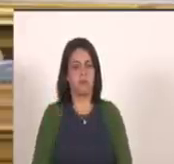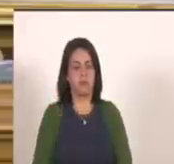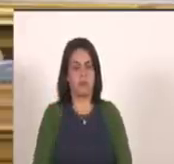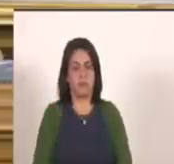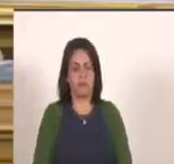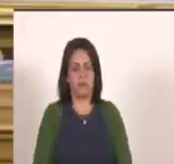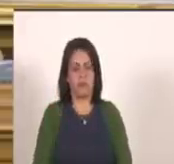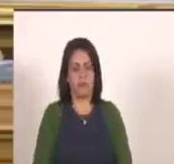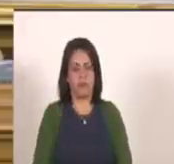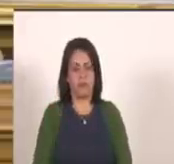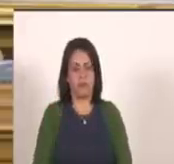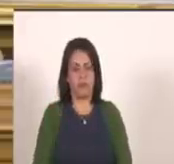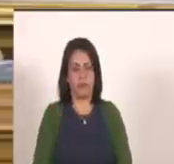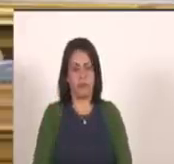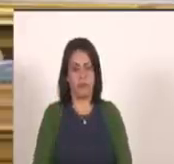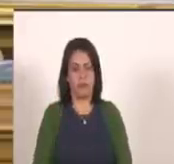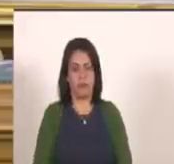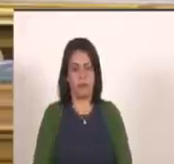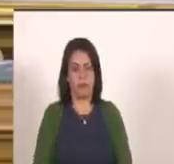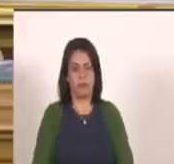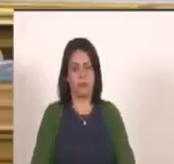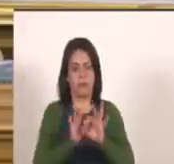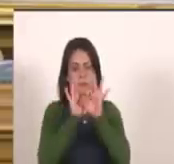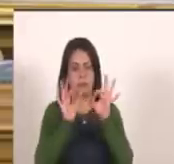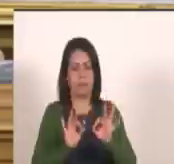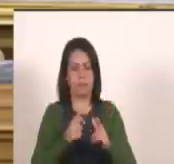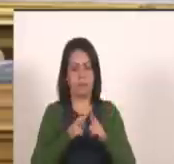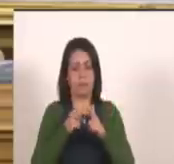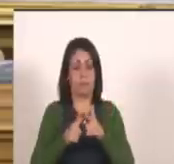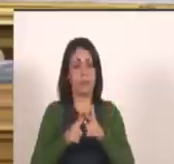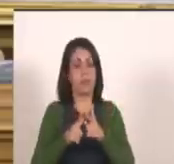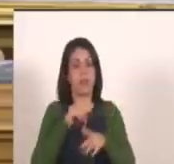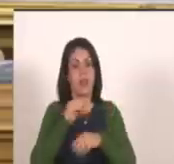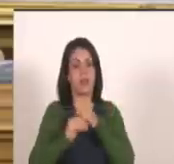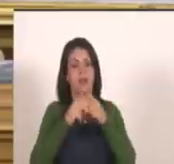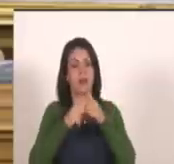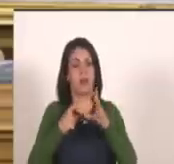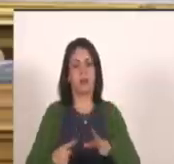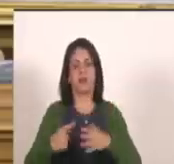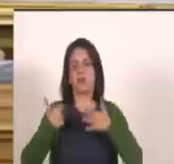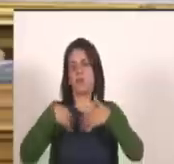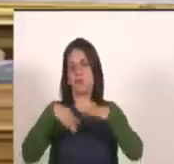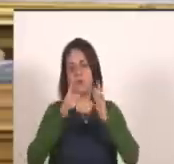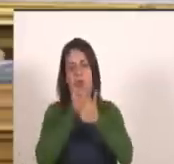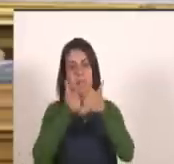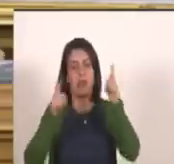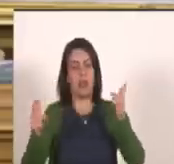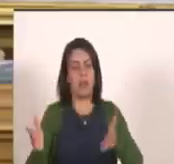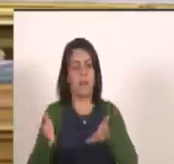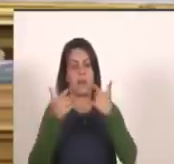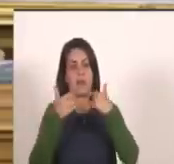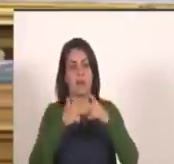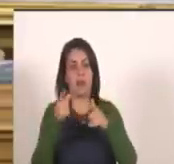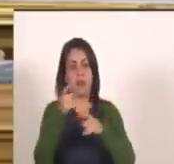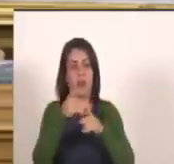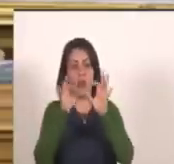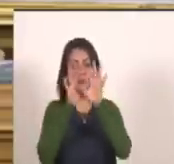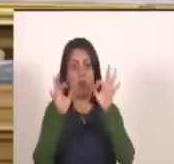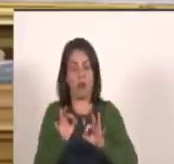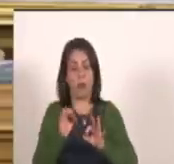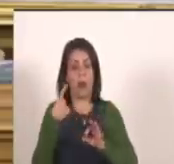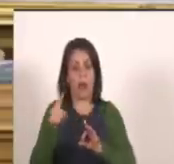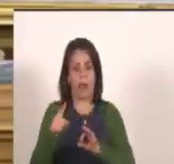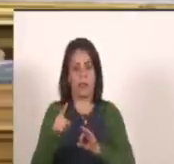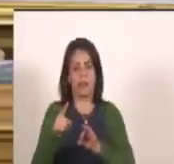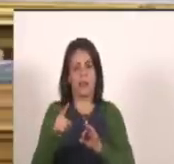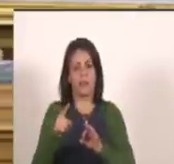común, una forma de venderle el alma al diablo y de buscar la manera de